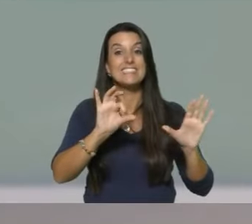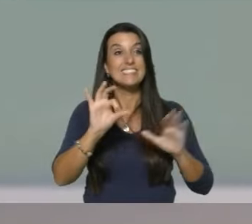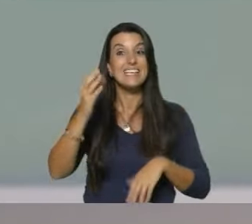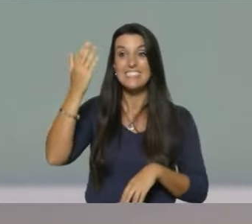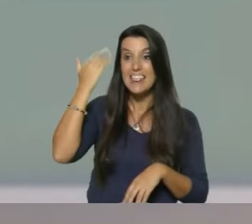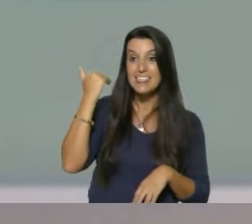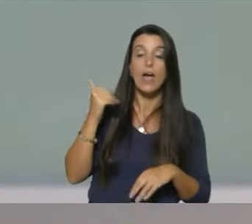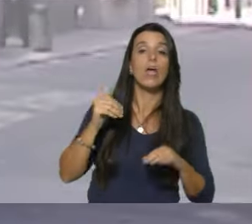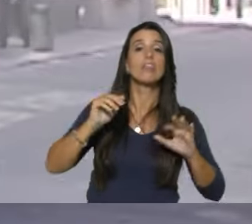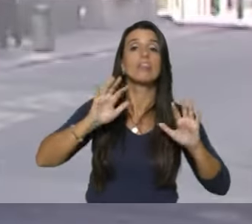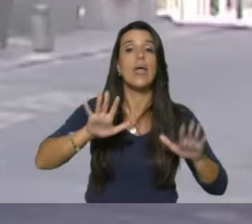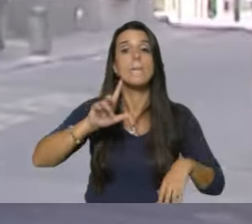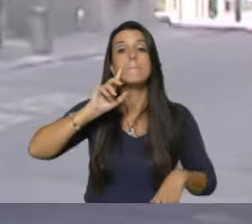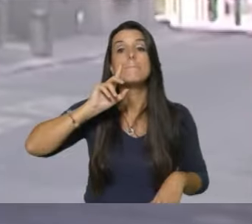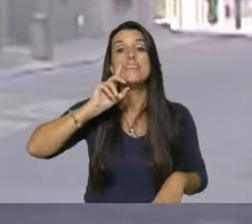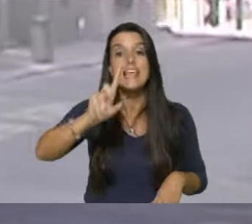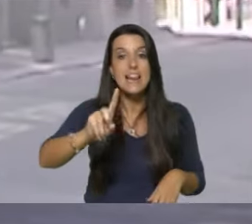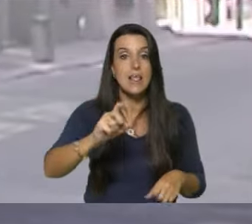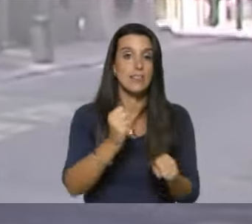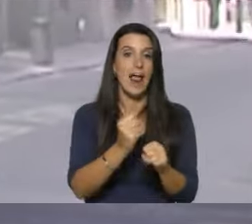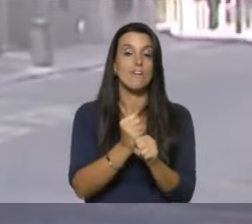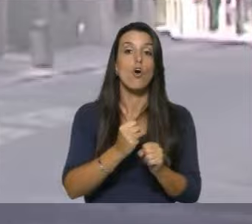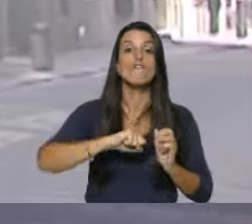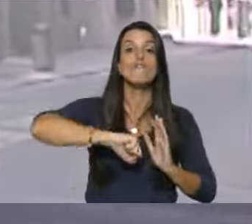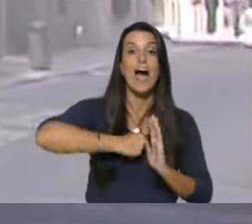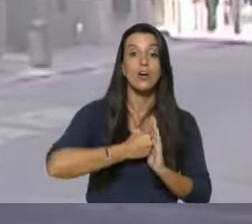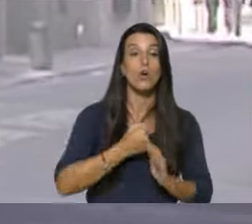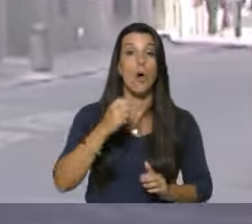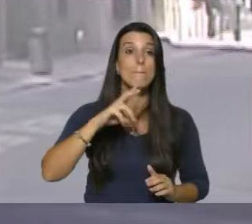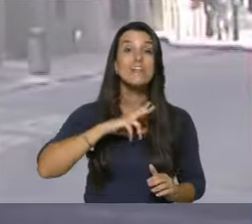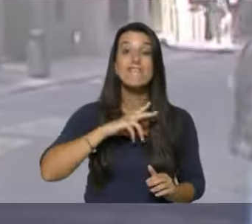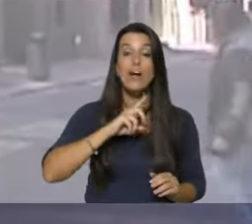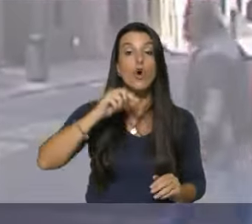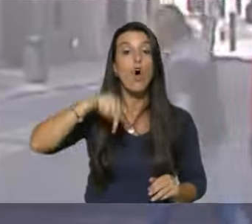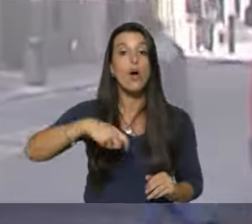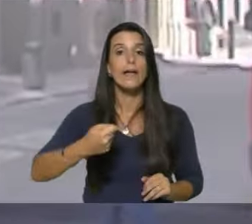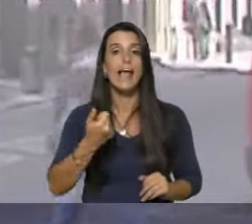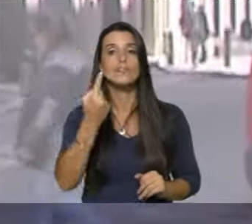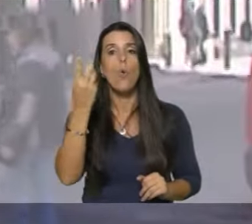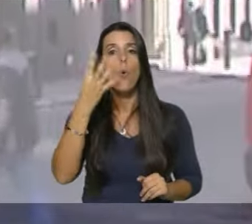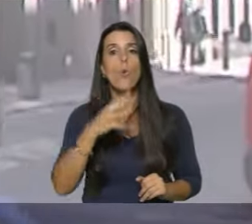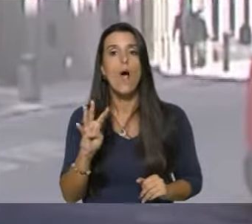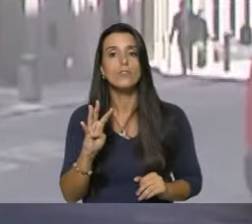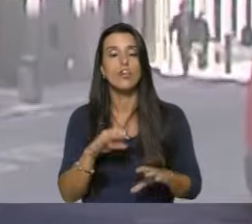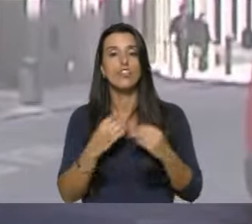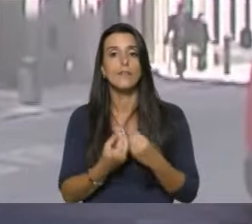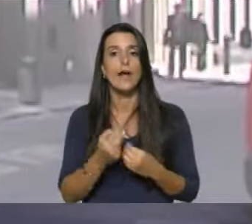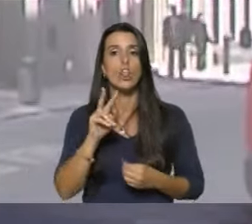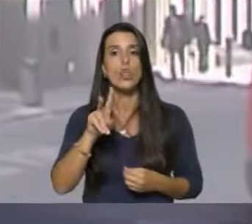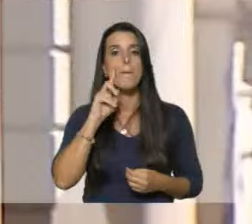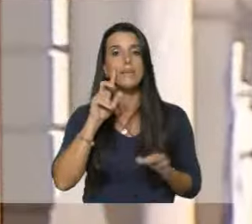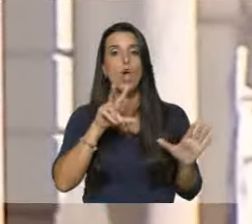de 10,000 empleos en la banca privada hoy en día es casi la cuarta parte son alrededor de